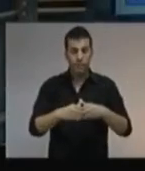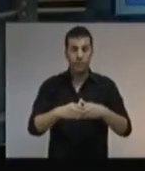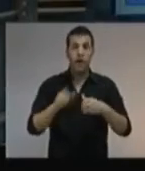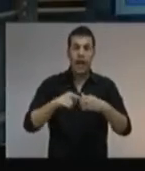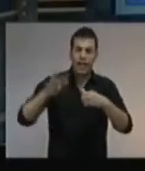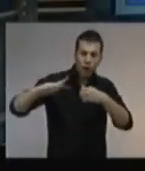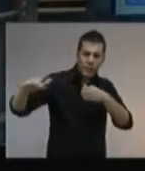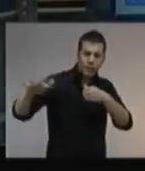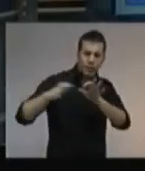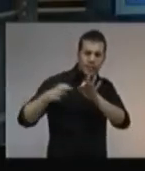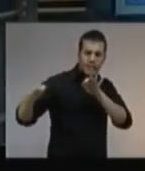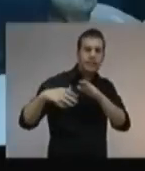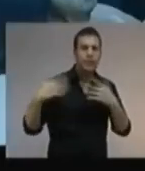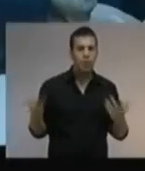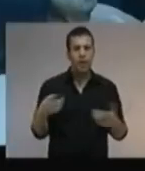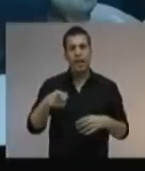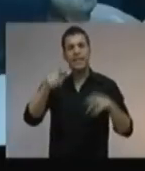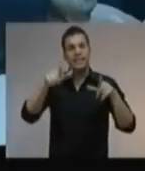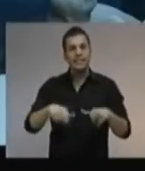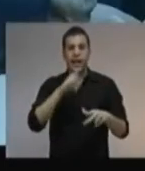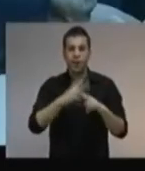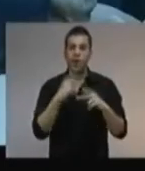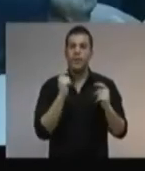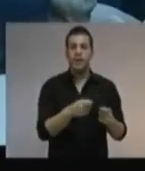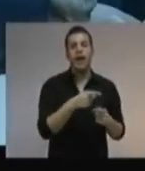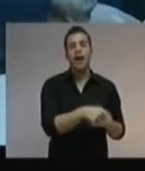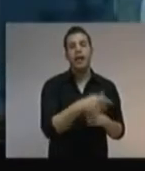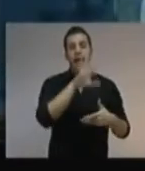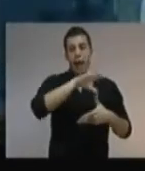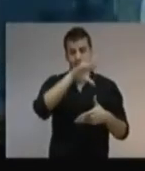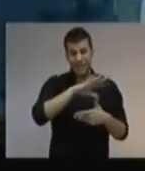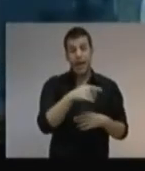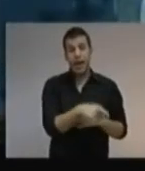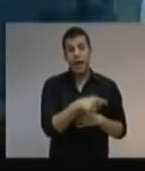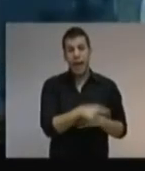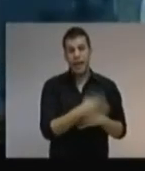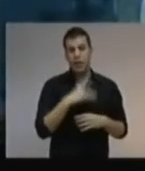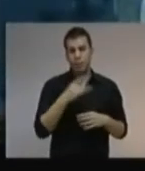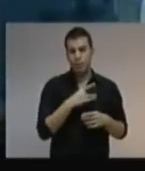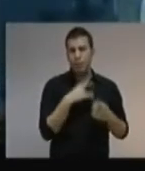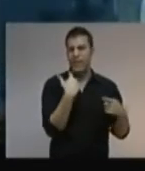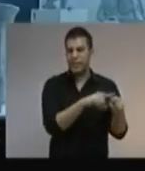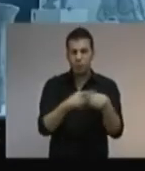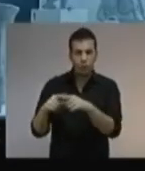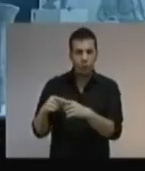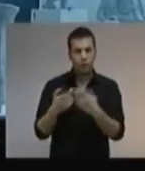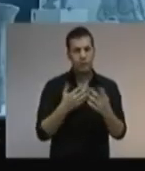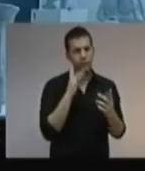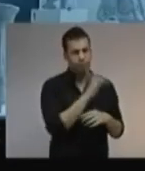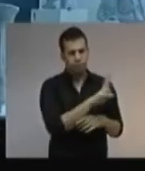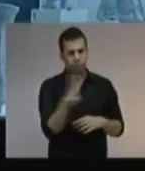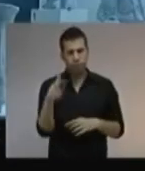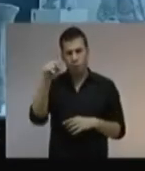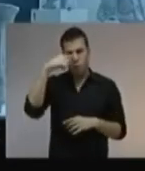de la embarcación sobre el horizonte. En la sala bautizada como América antes del descubrimiento se muestran un centenar de piezas de la